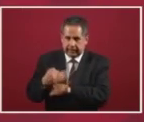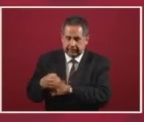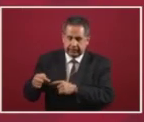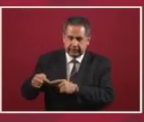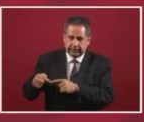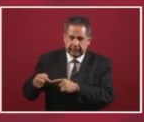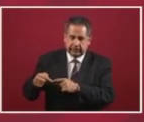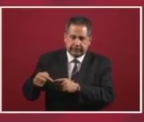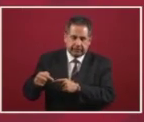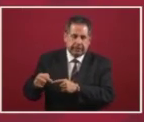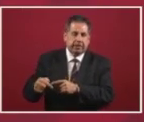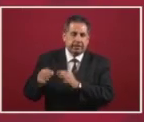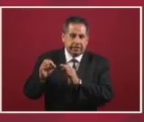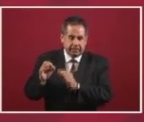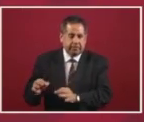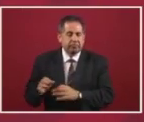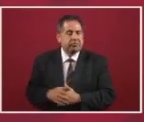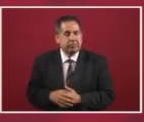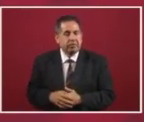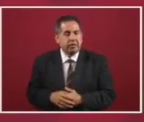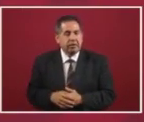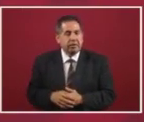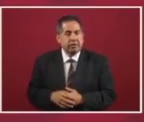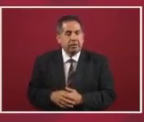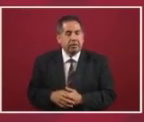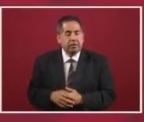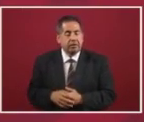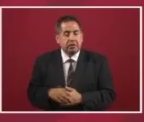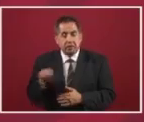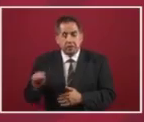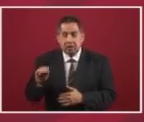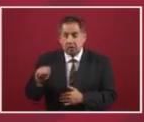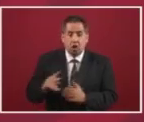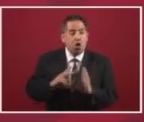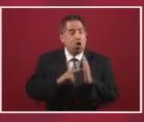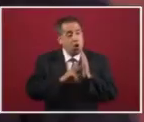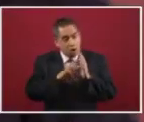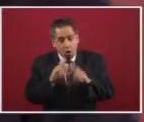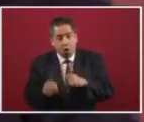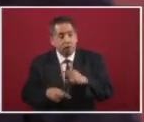como presidente constitucional. Y de nuevo